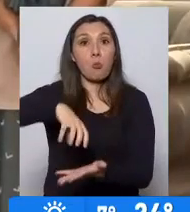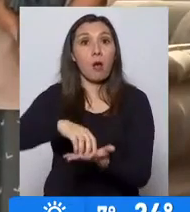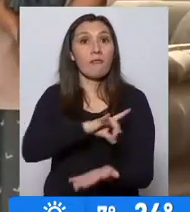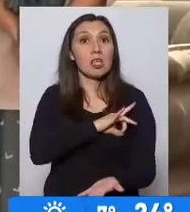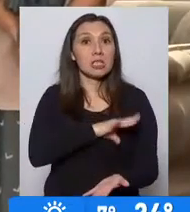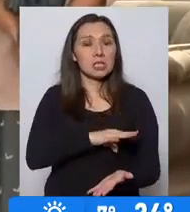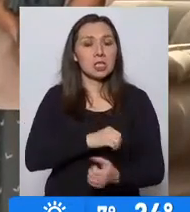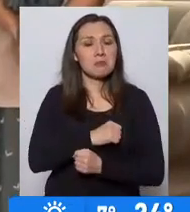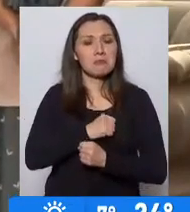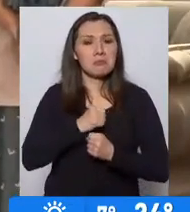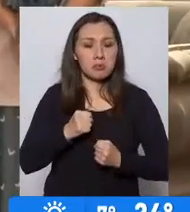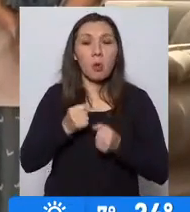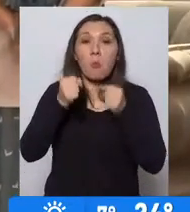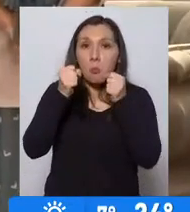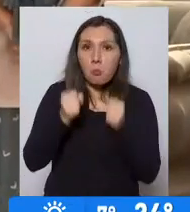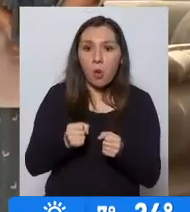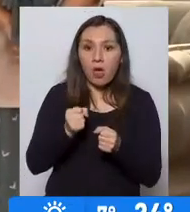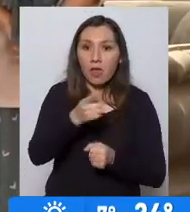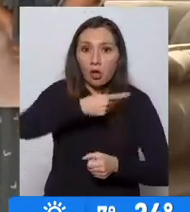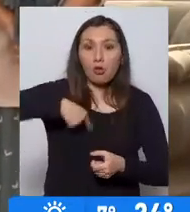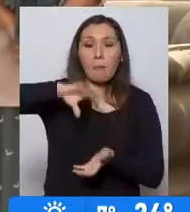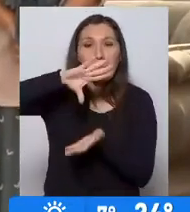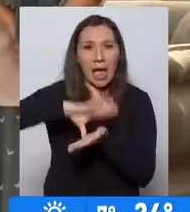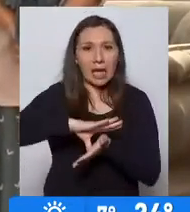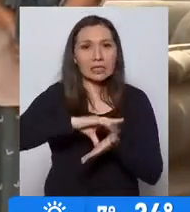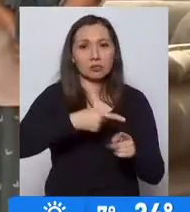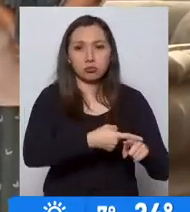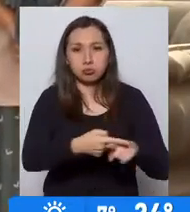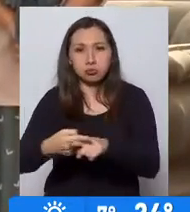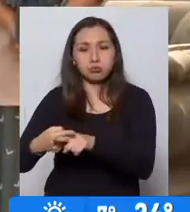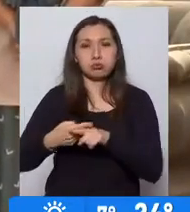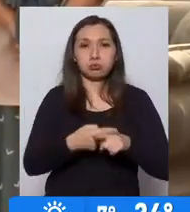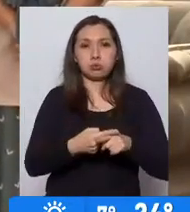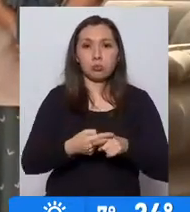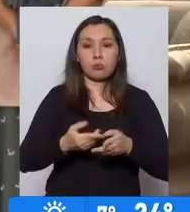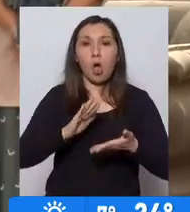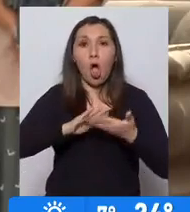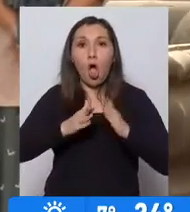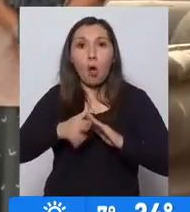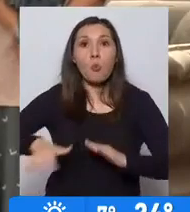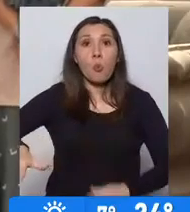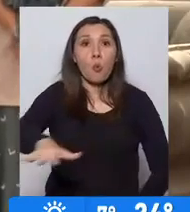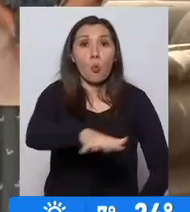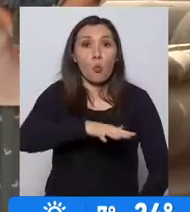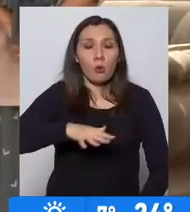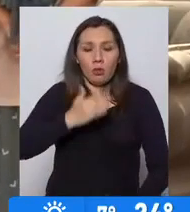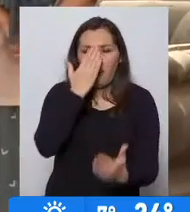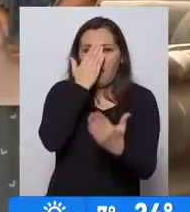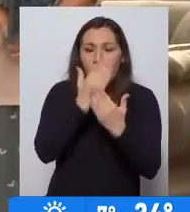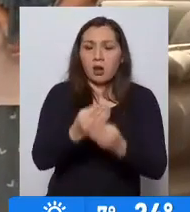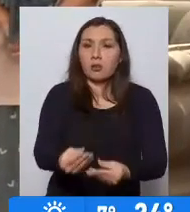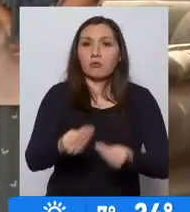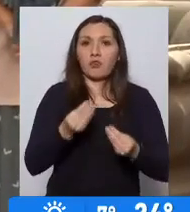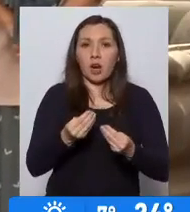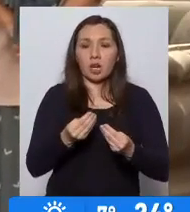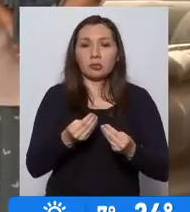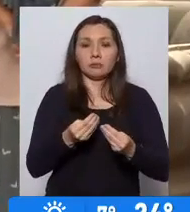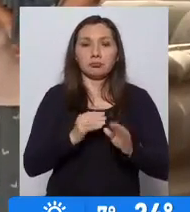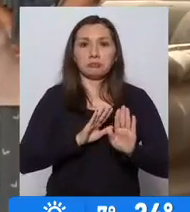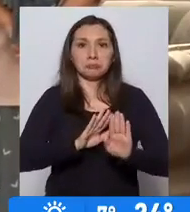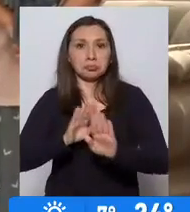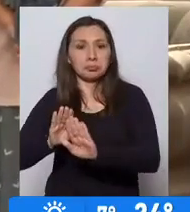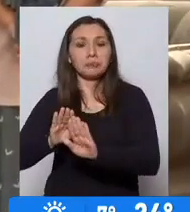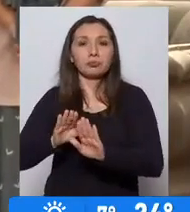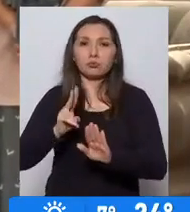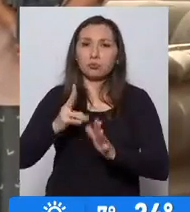Chile, vamos a ser capaces como país, como sociedad, como comunidad, de enfrentar en buena forma